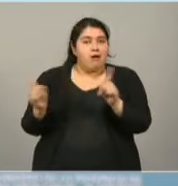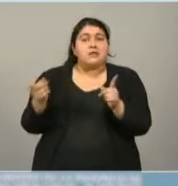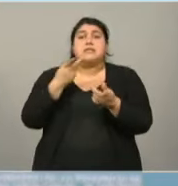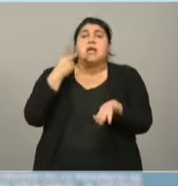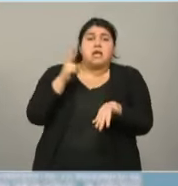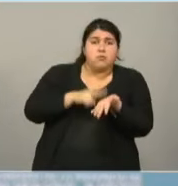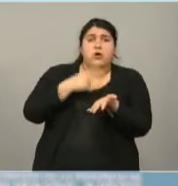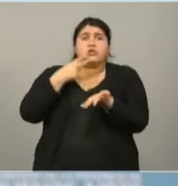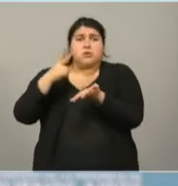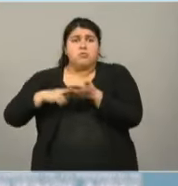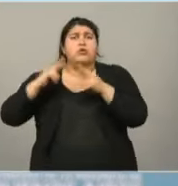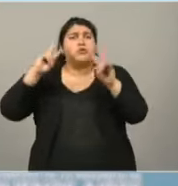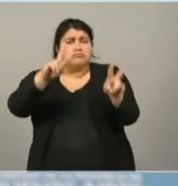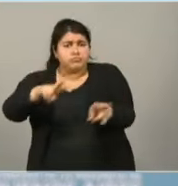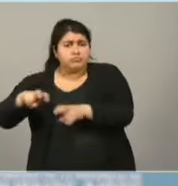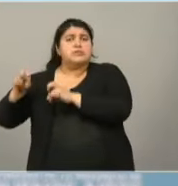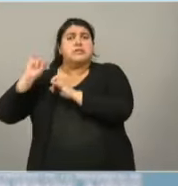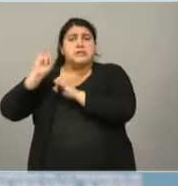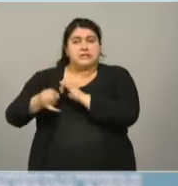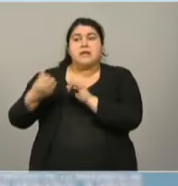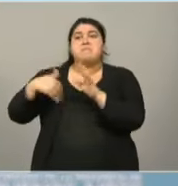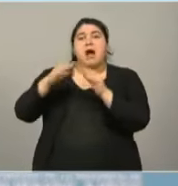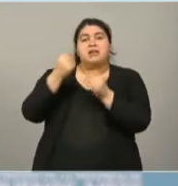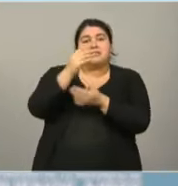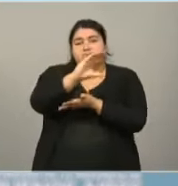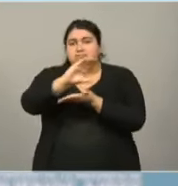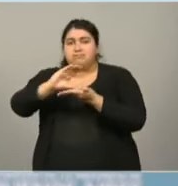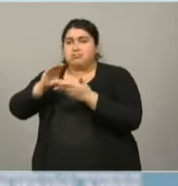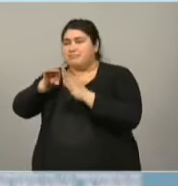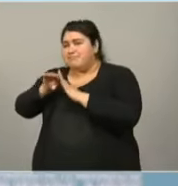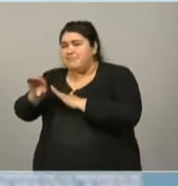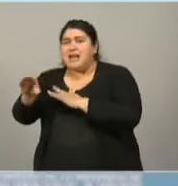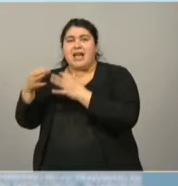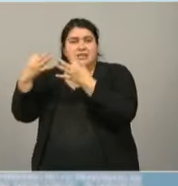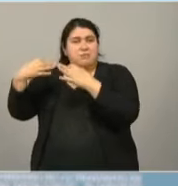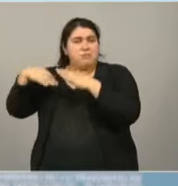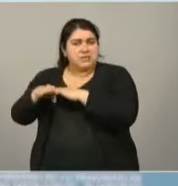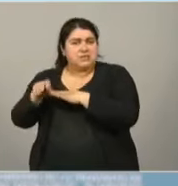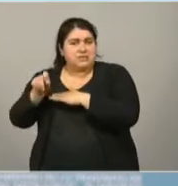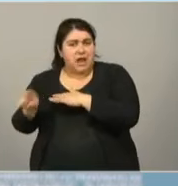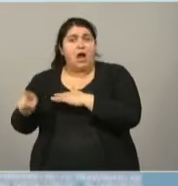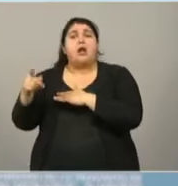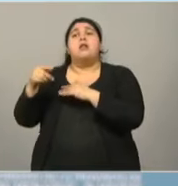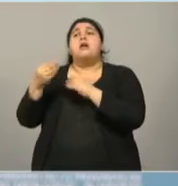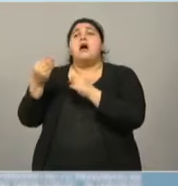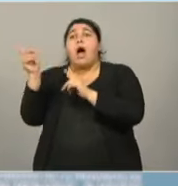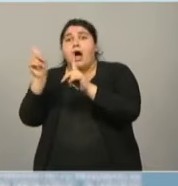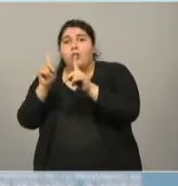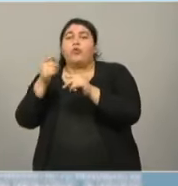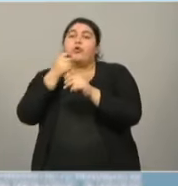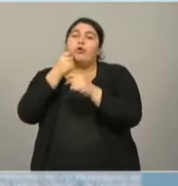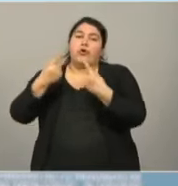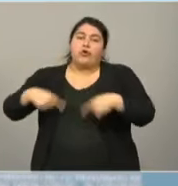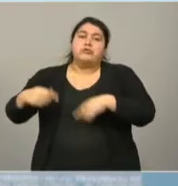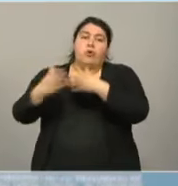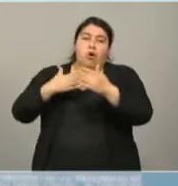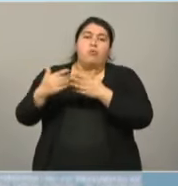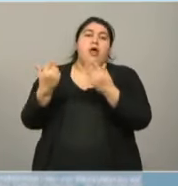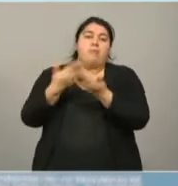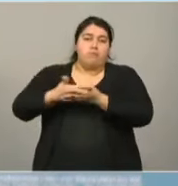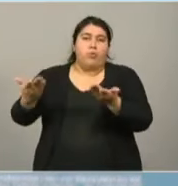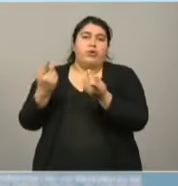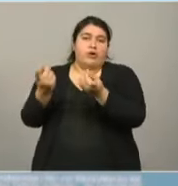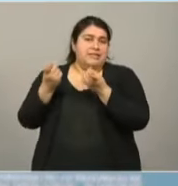impuestos que recauda que tienen destino específico cumplir con determinada obra pública En el caso Vial es